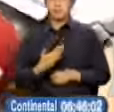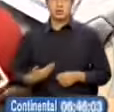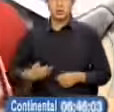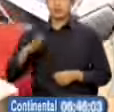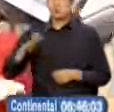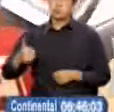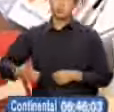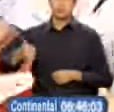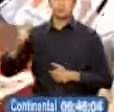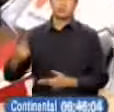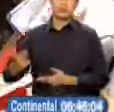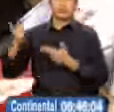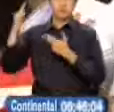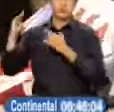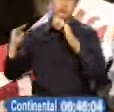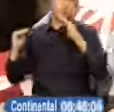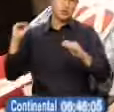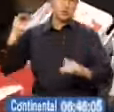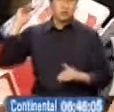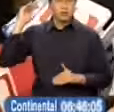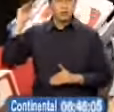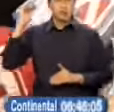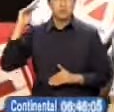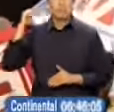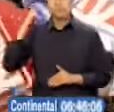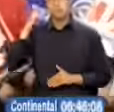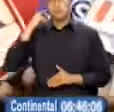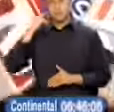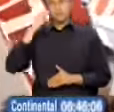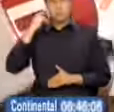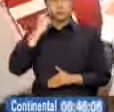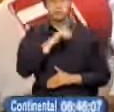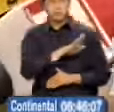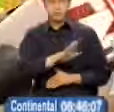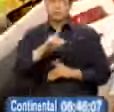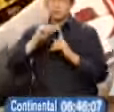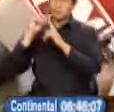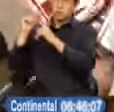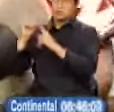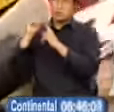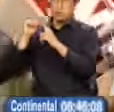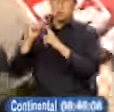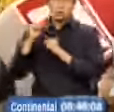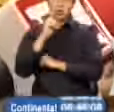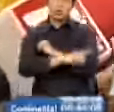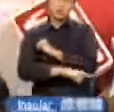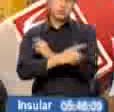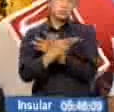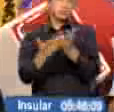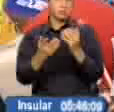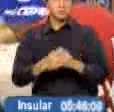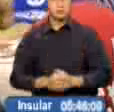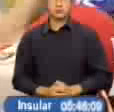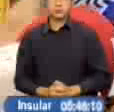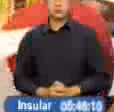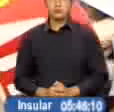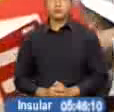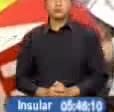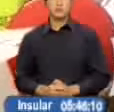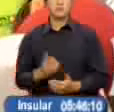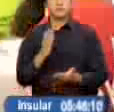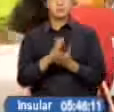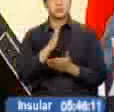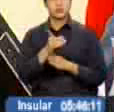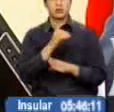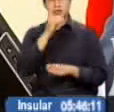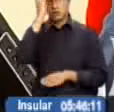de esa autoridad militar porque debe ser susceptible su insulto de ser en efecto